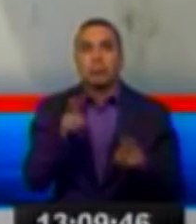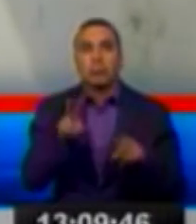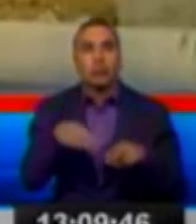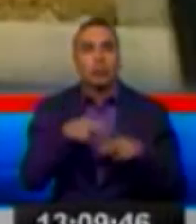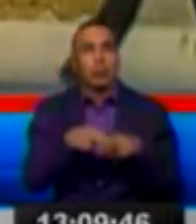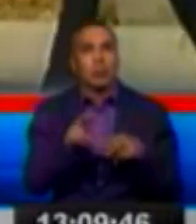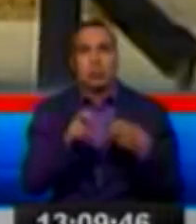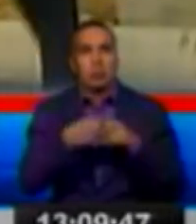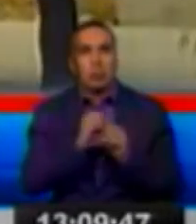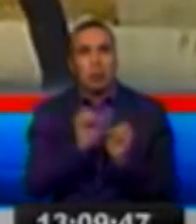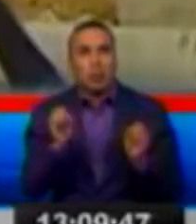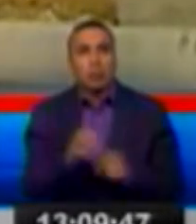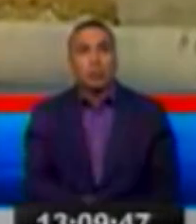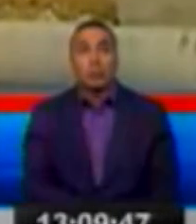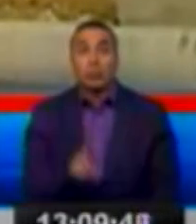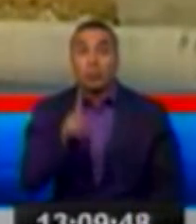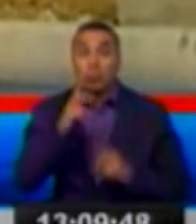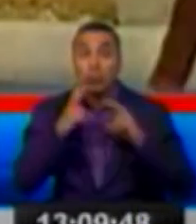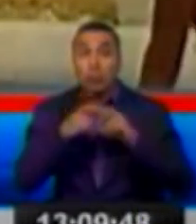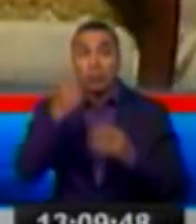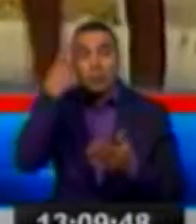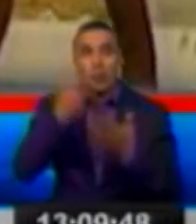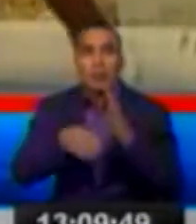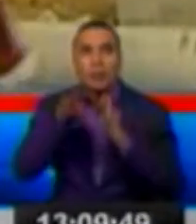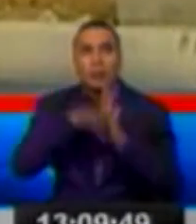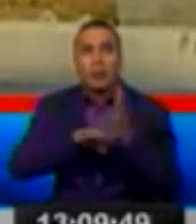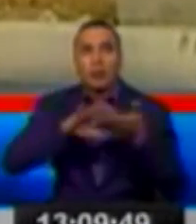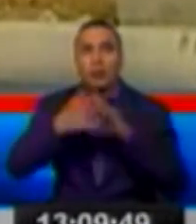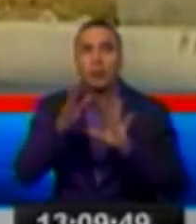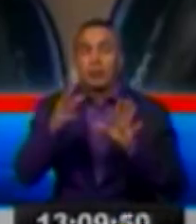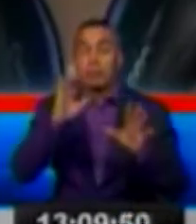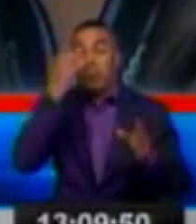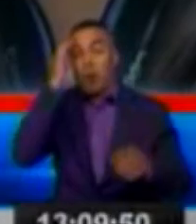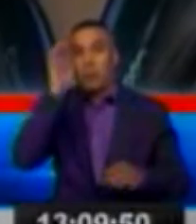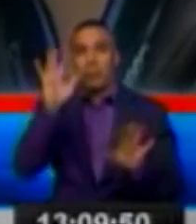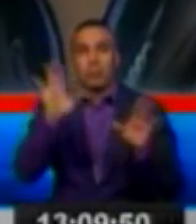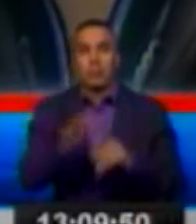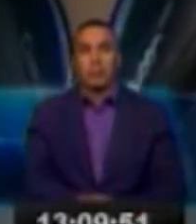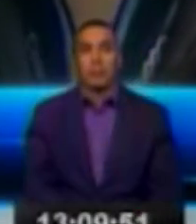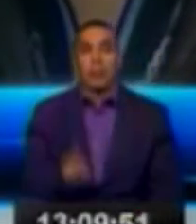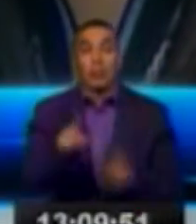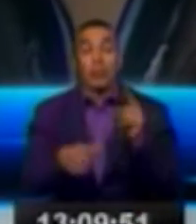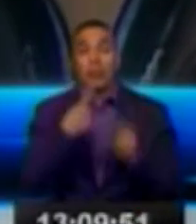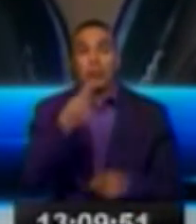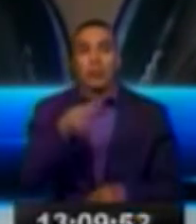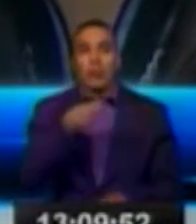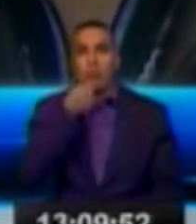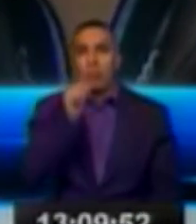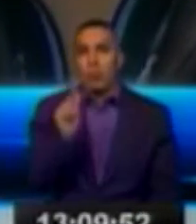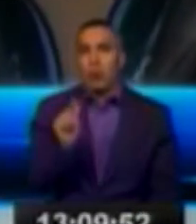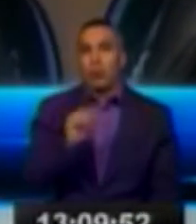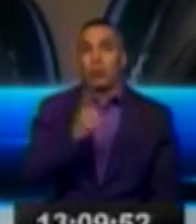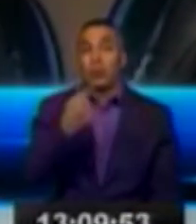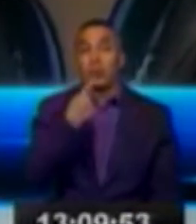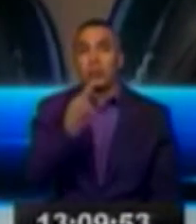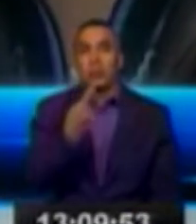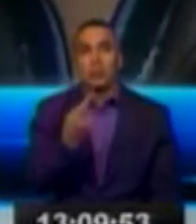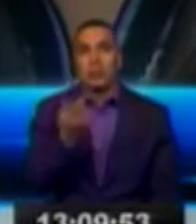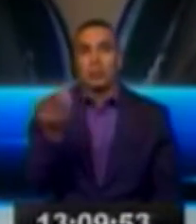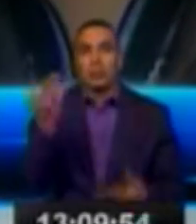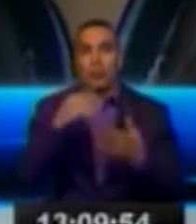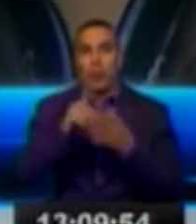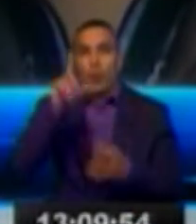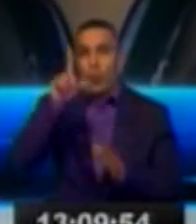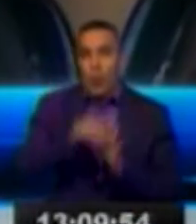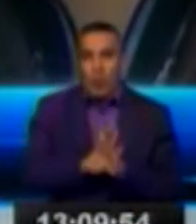normal. Una investigación que trata de evitar la conmoción colectiva. No, unos dicen que han tomado en poca cantidad, otros dicen que se han terminado el